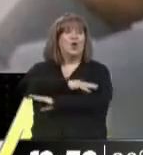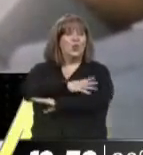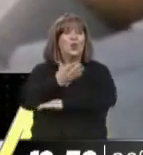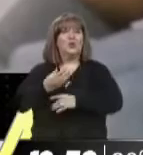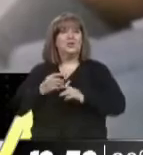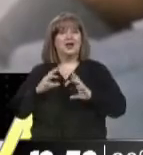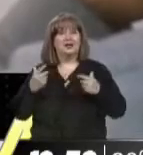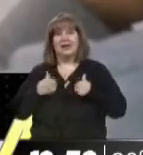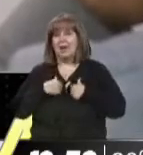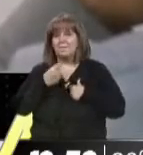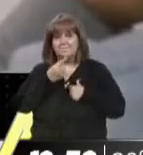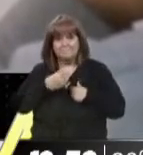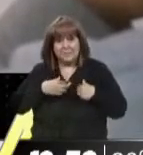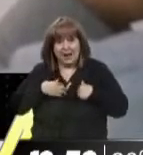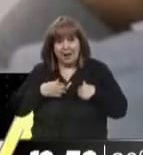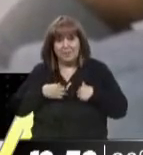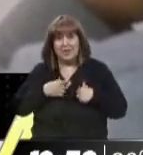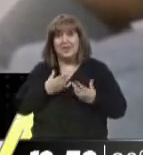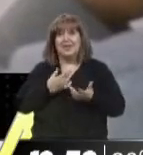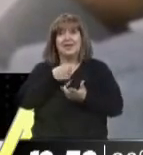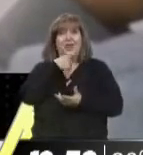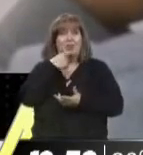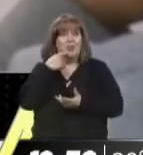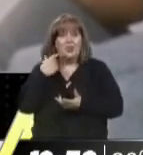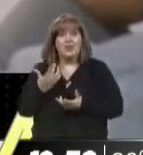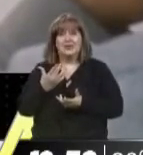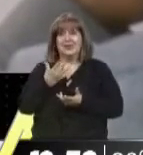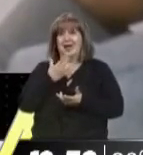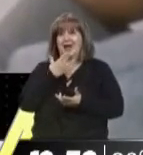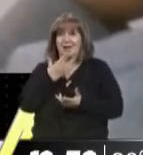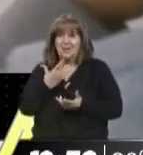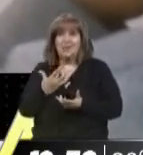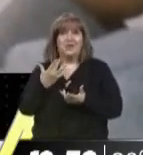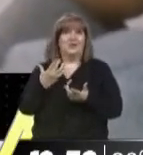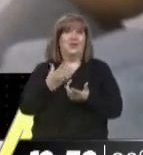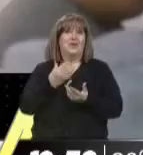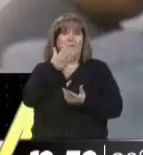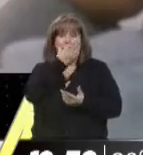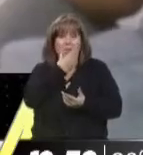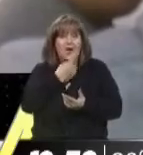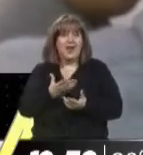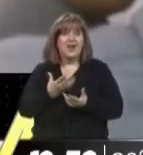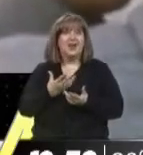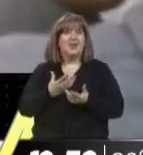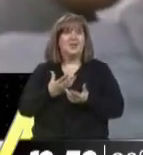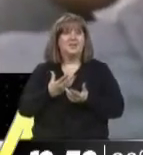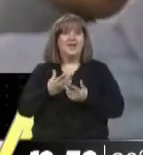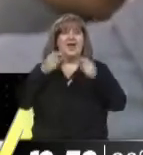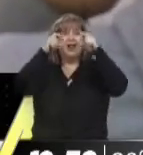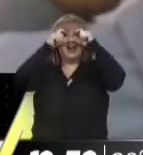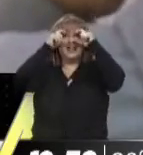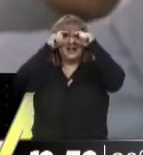más hermoso que existía, más divino que existía, con sus